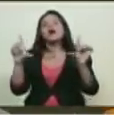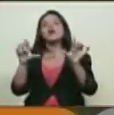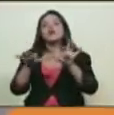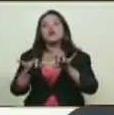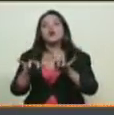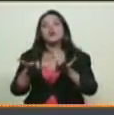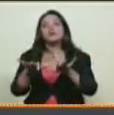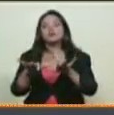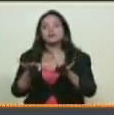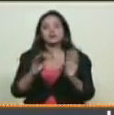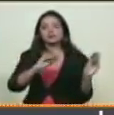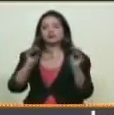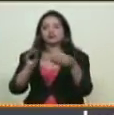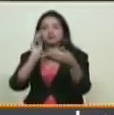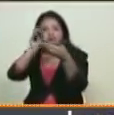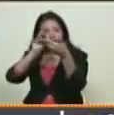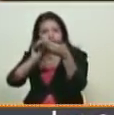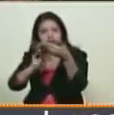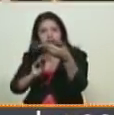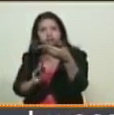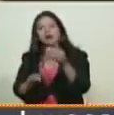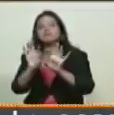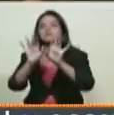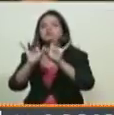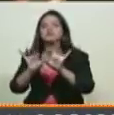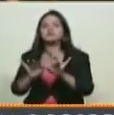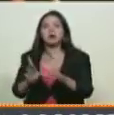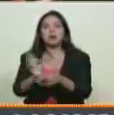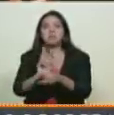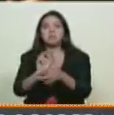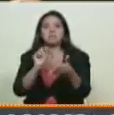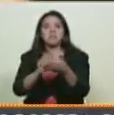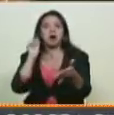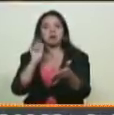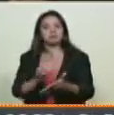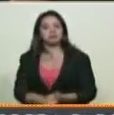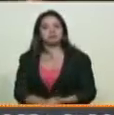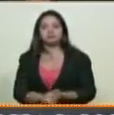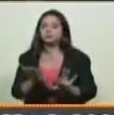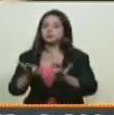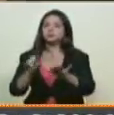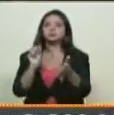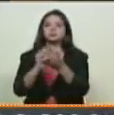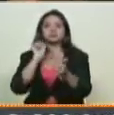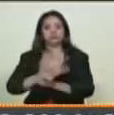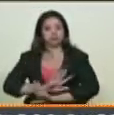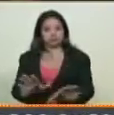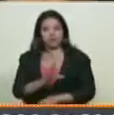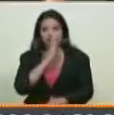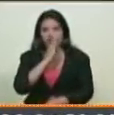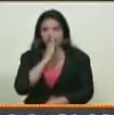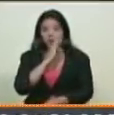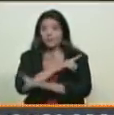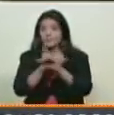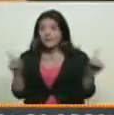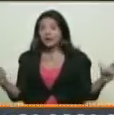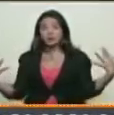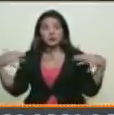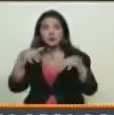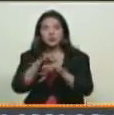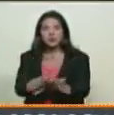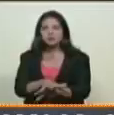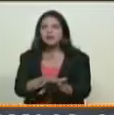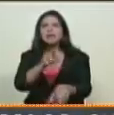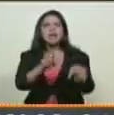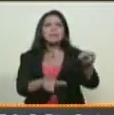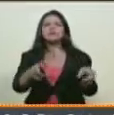computarizado y se hicieron más rápidos más eficientes el uso de la banca programarlo masificaron y ya la